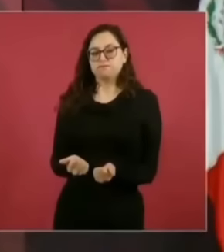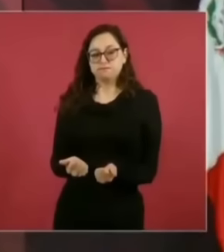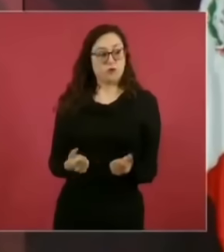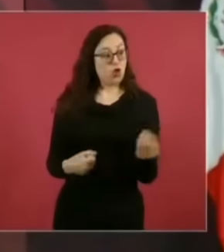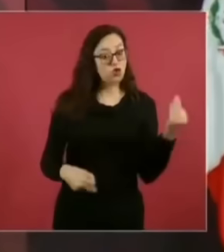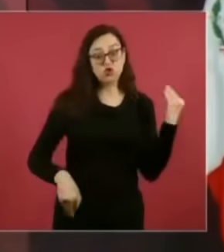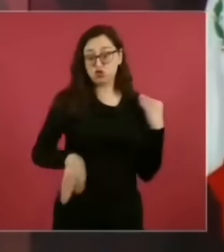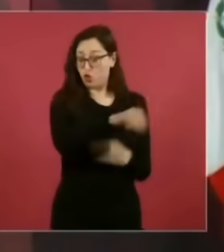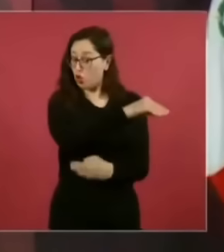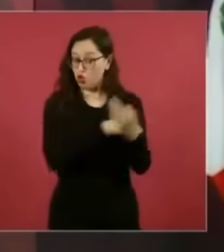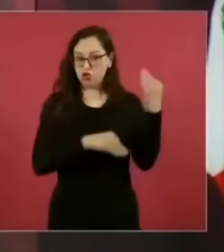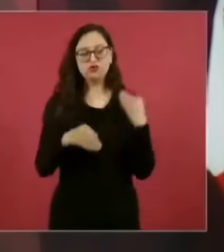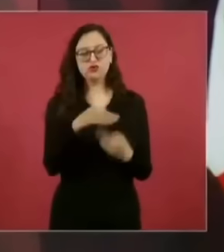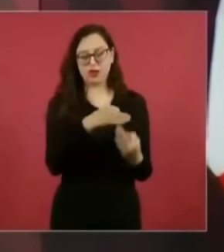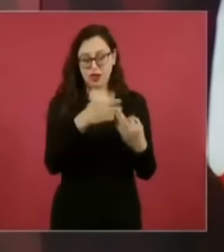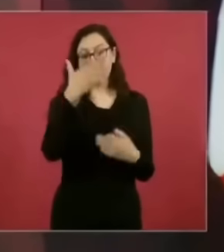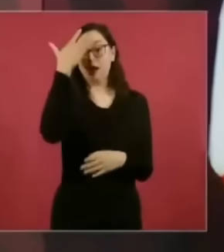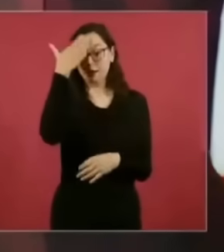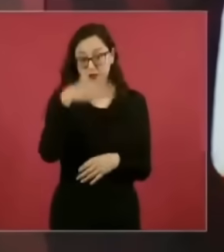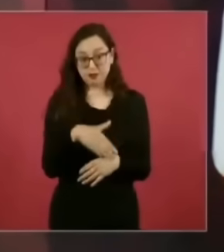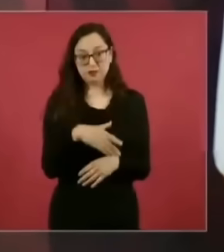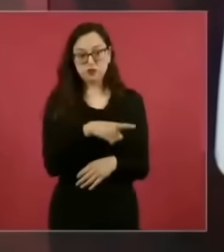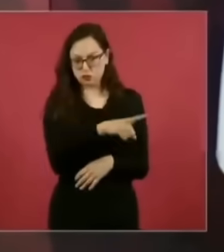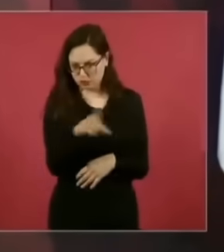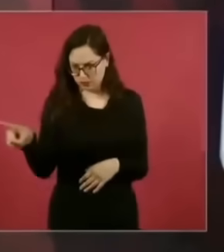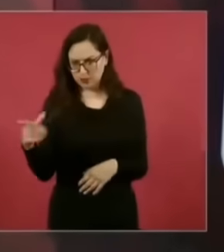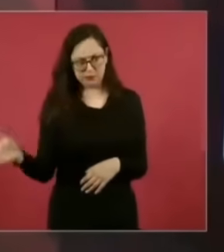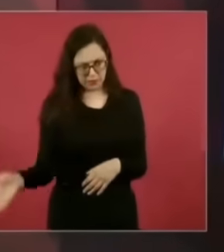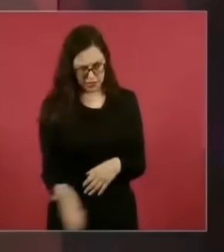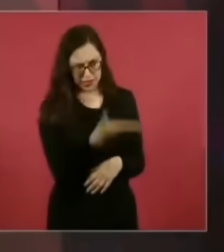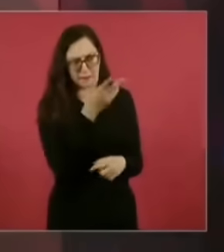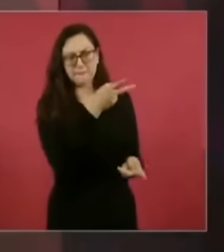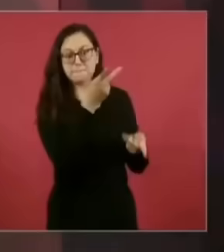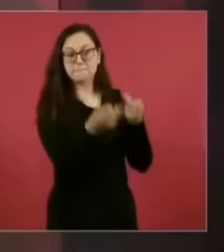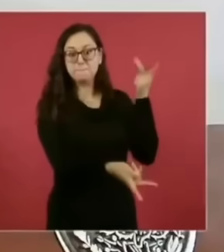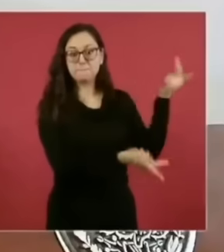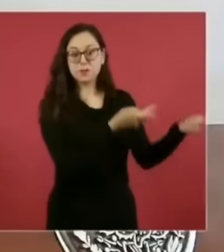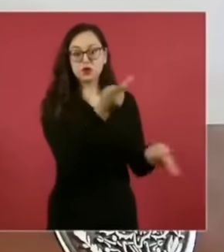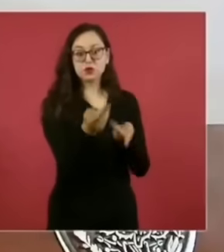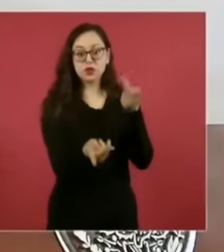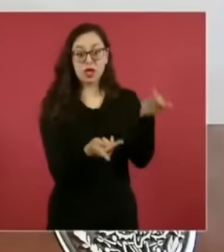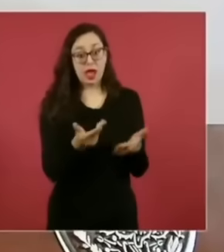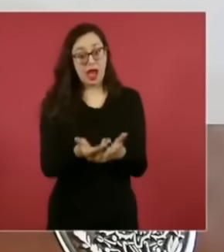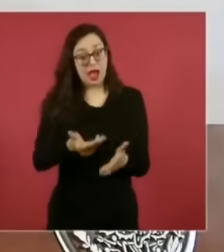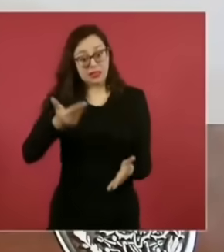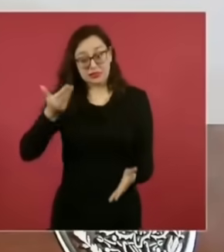Todos, todos, todos, todos. Les pueden preguntar si no lo dije.